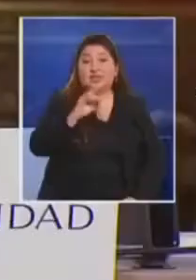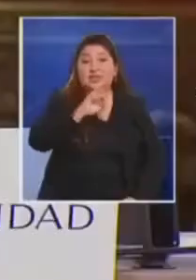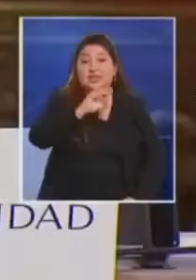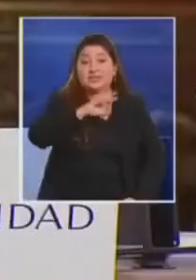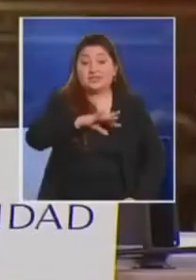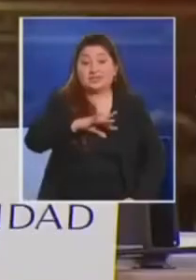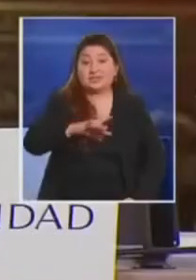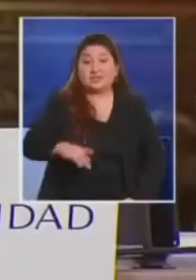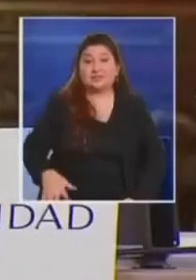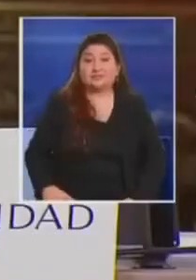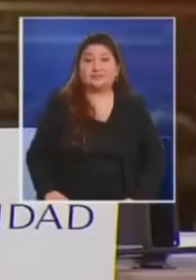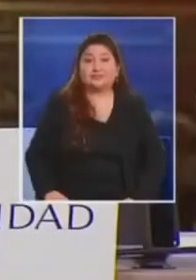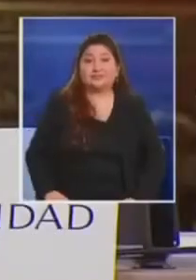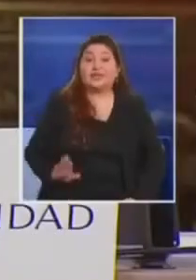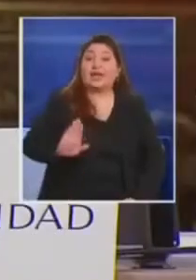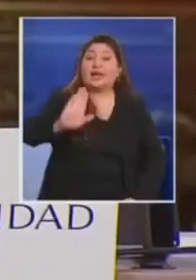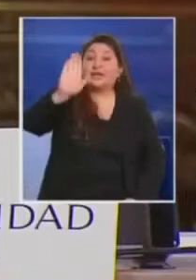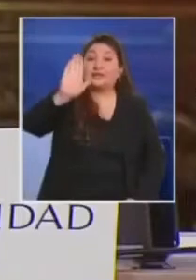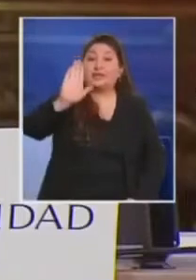Candidato Gabriel Boric,